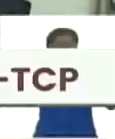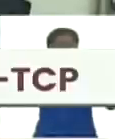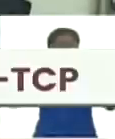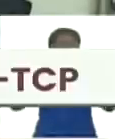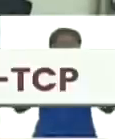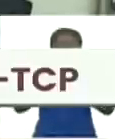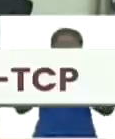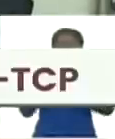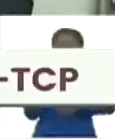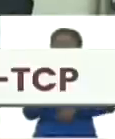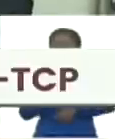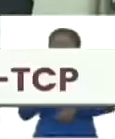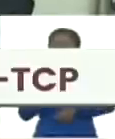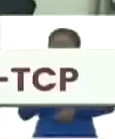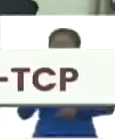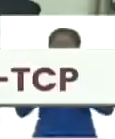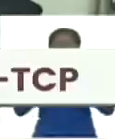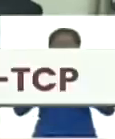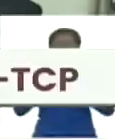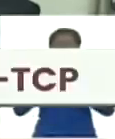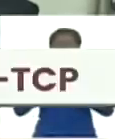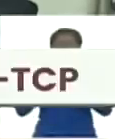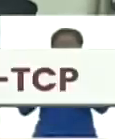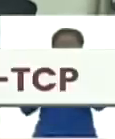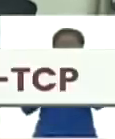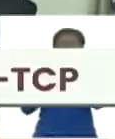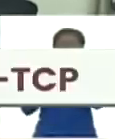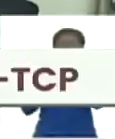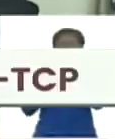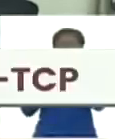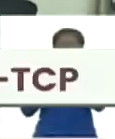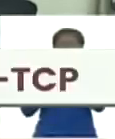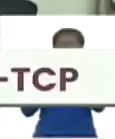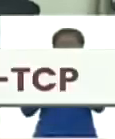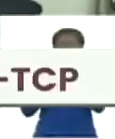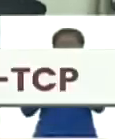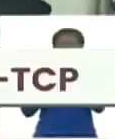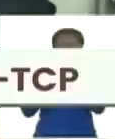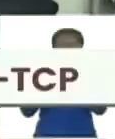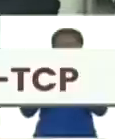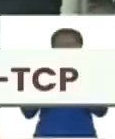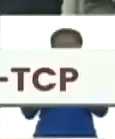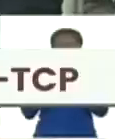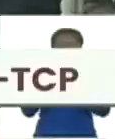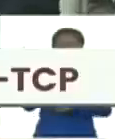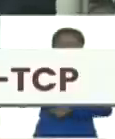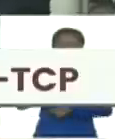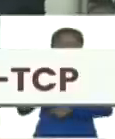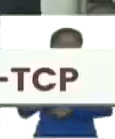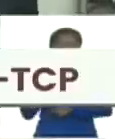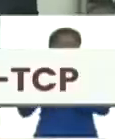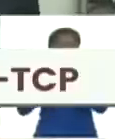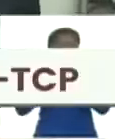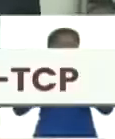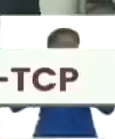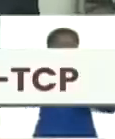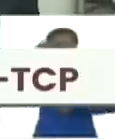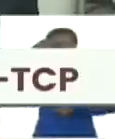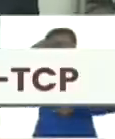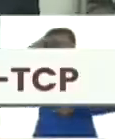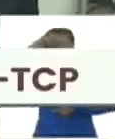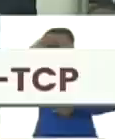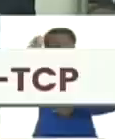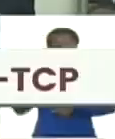igualdad. After you decided not to invite Cuba and Venezuela, después que decidieron no invitar a